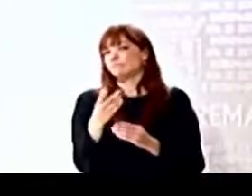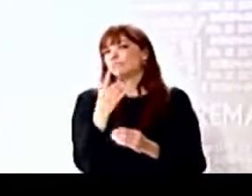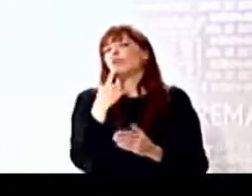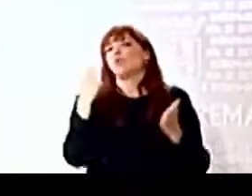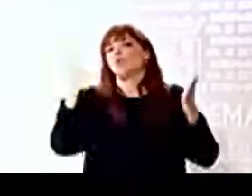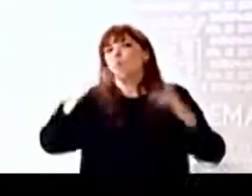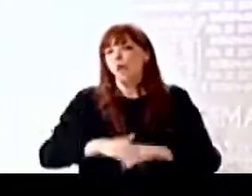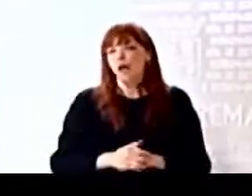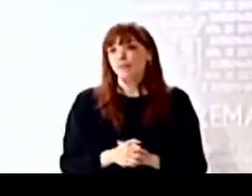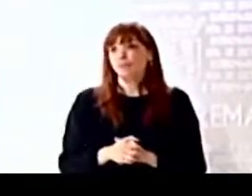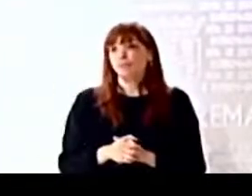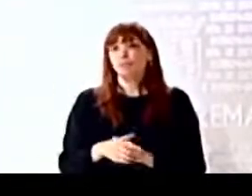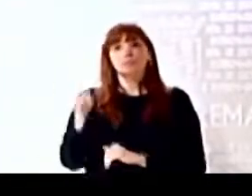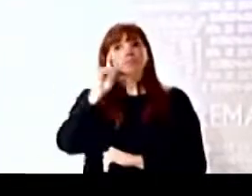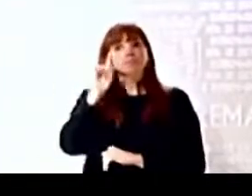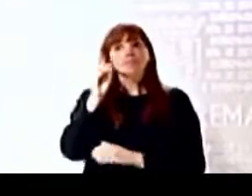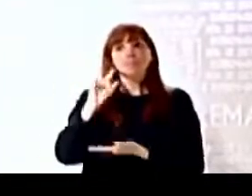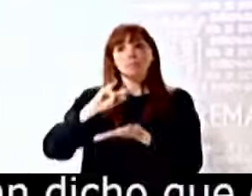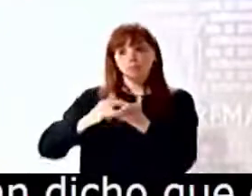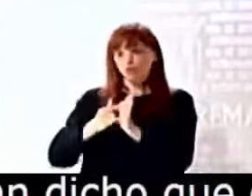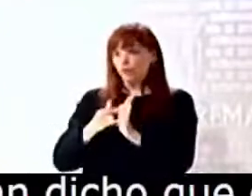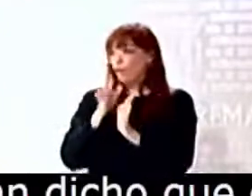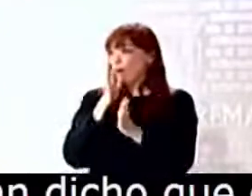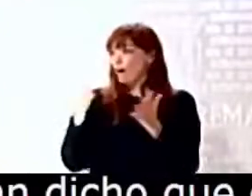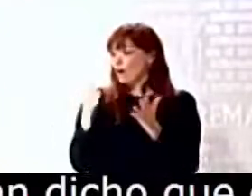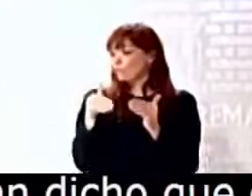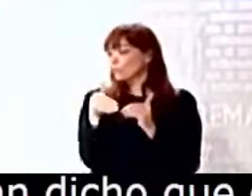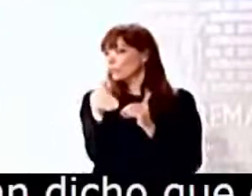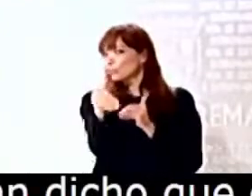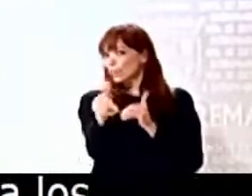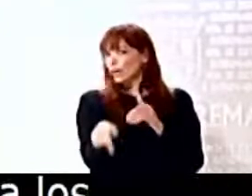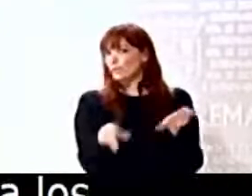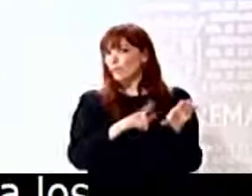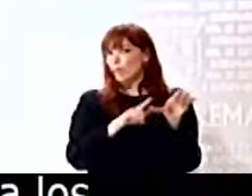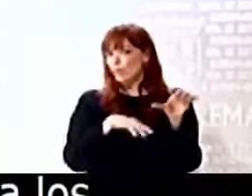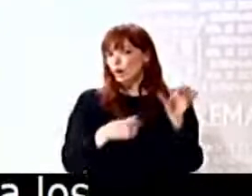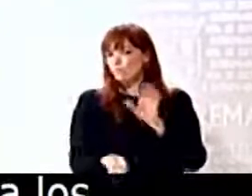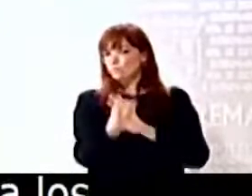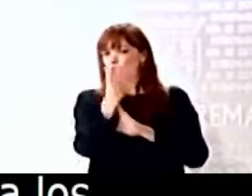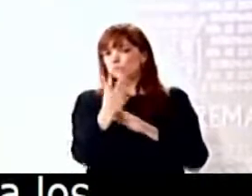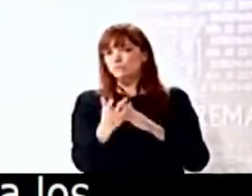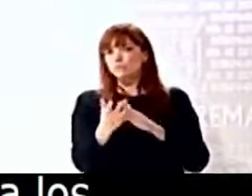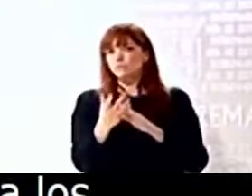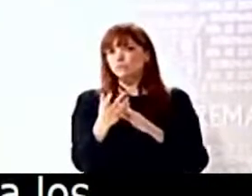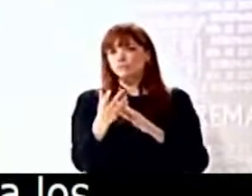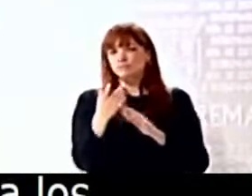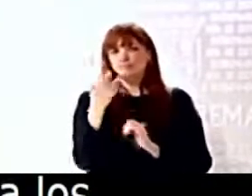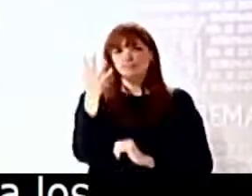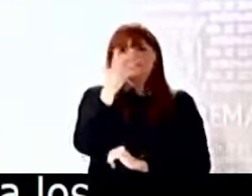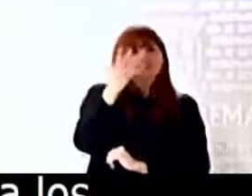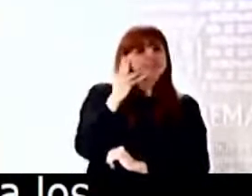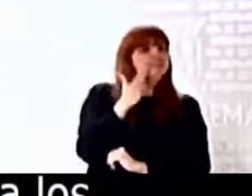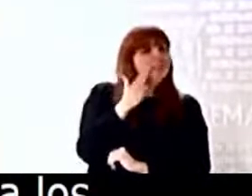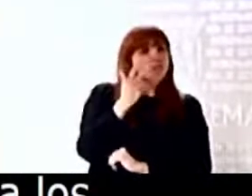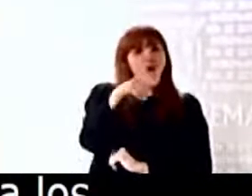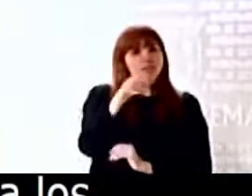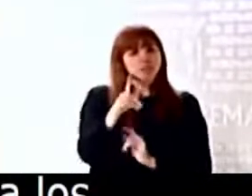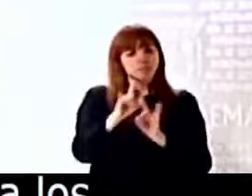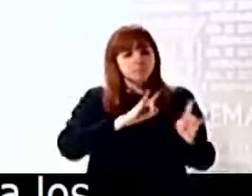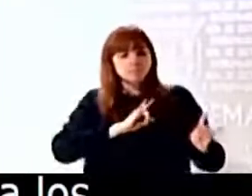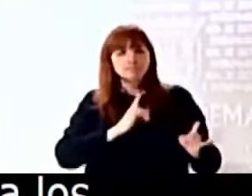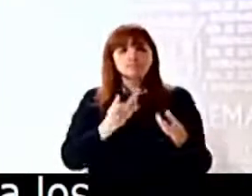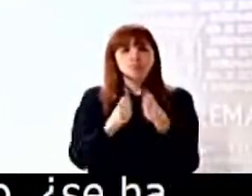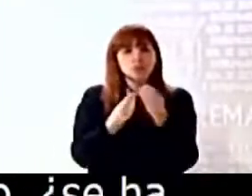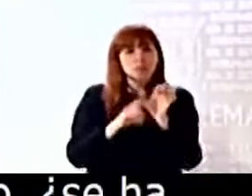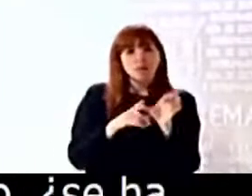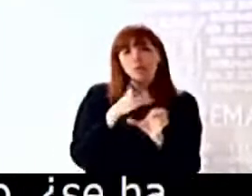no. Desde esos proyectos que están a la vista en Extremadura, ¿se ha transmitido ese temor? ¿Se han puesto en contacto con la